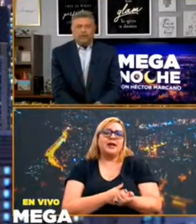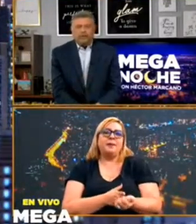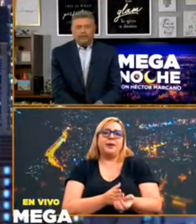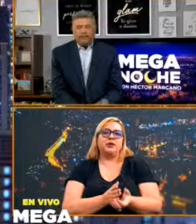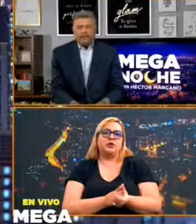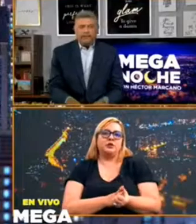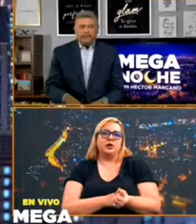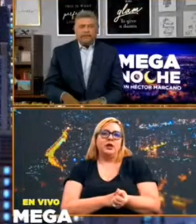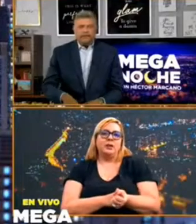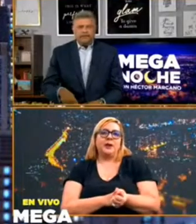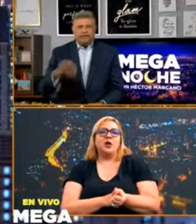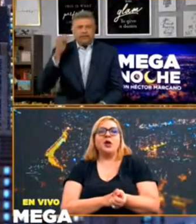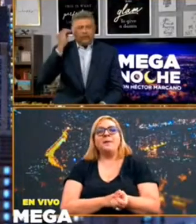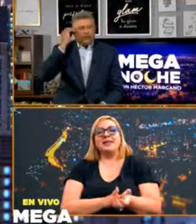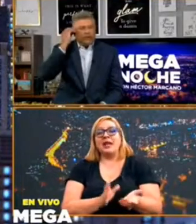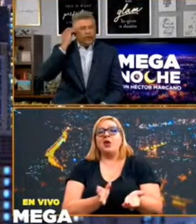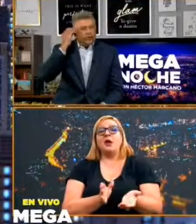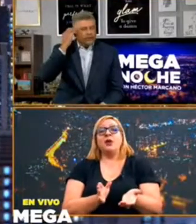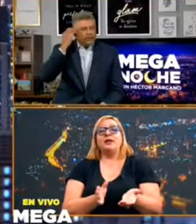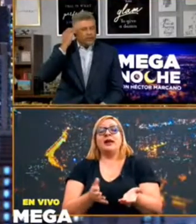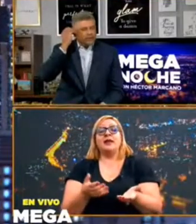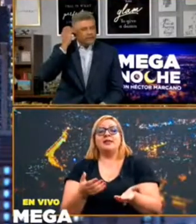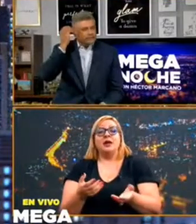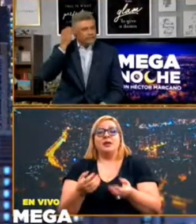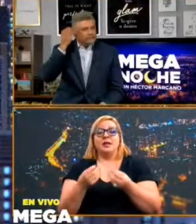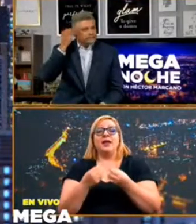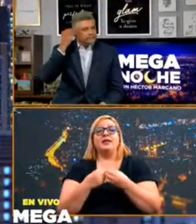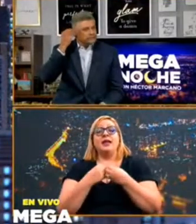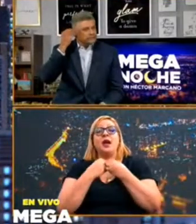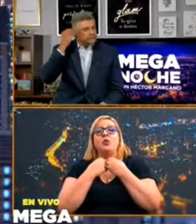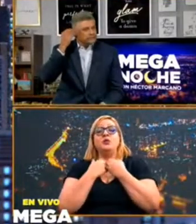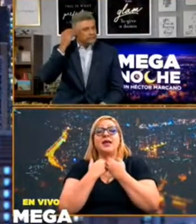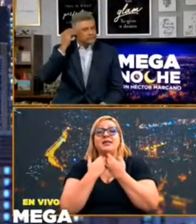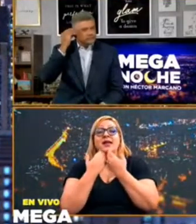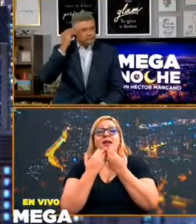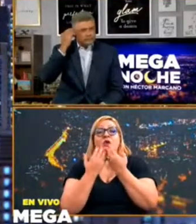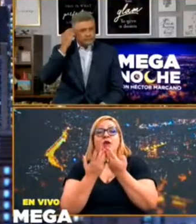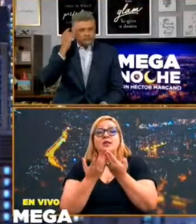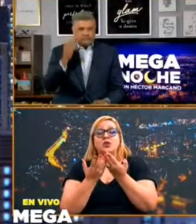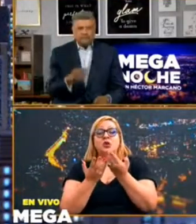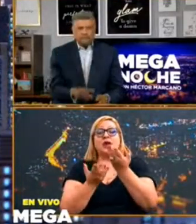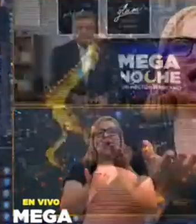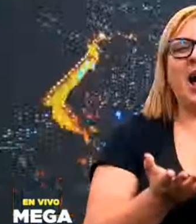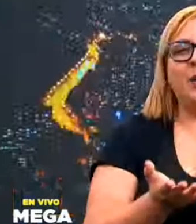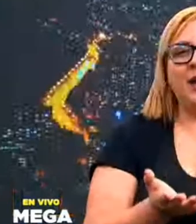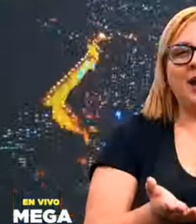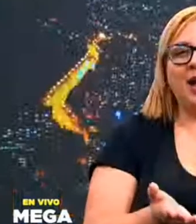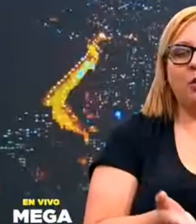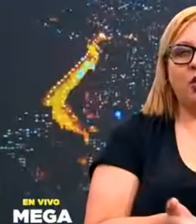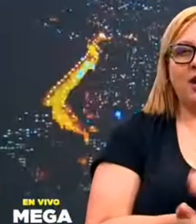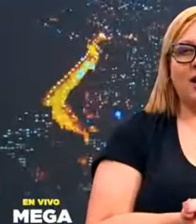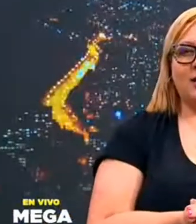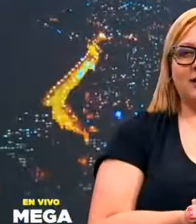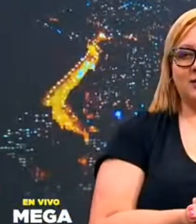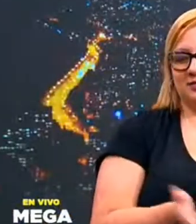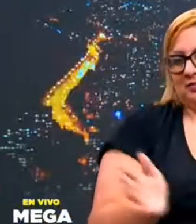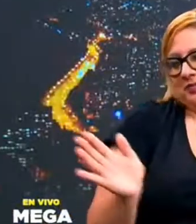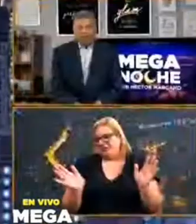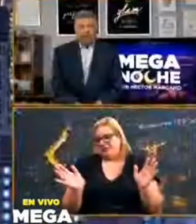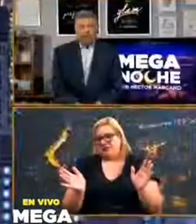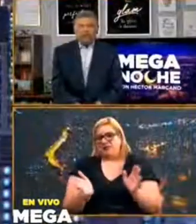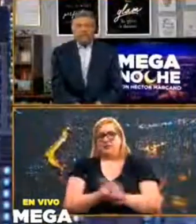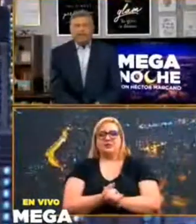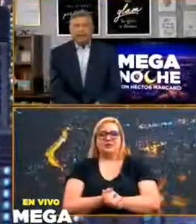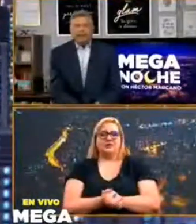de respeto. Pero lo que pasa es, lo que muestra es, mire, de la abundancia del corazón habla la boca. Sí,